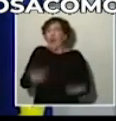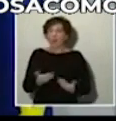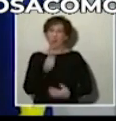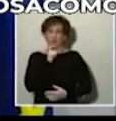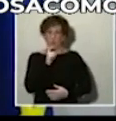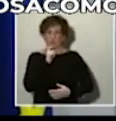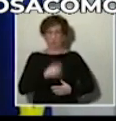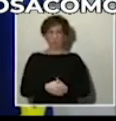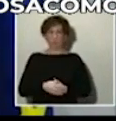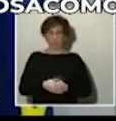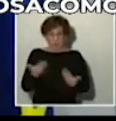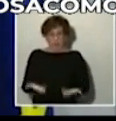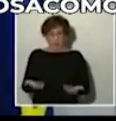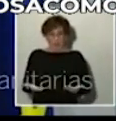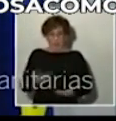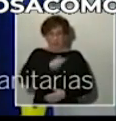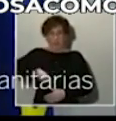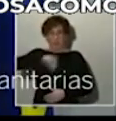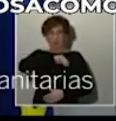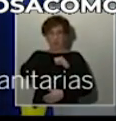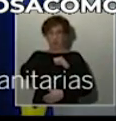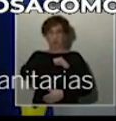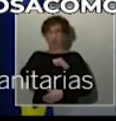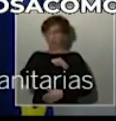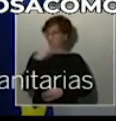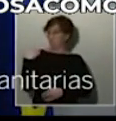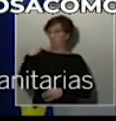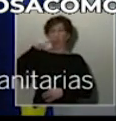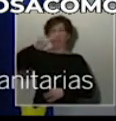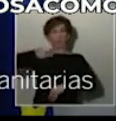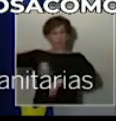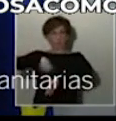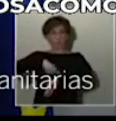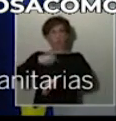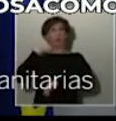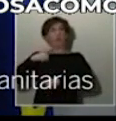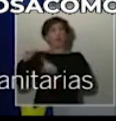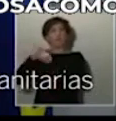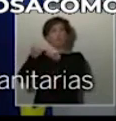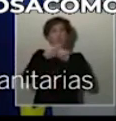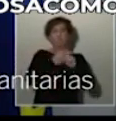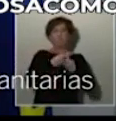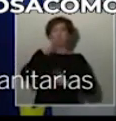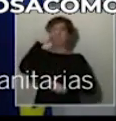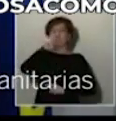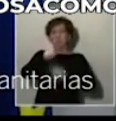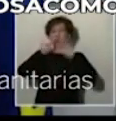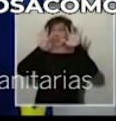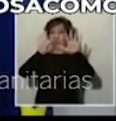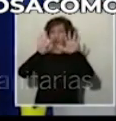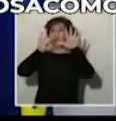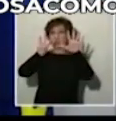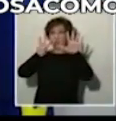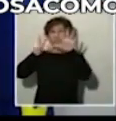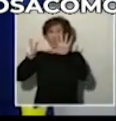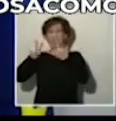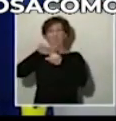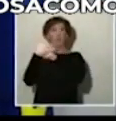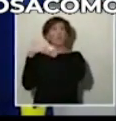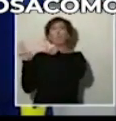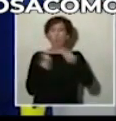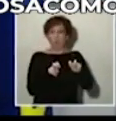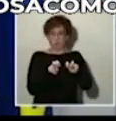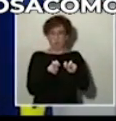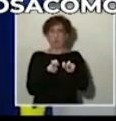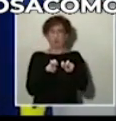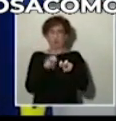de hoy, en las últimas 24 horas, se han diagnosticado 1.987 casos nuevos. Para tener un